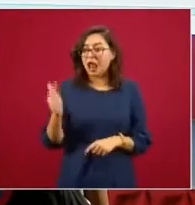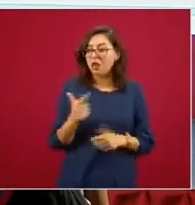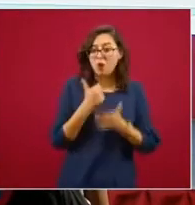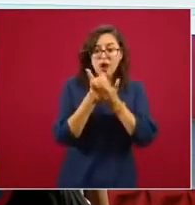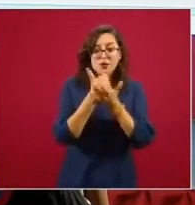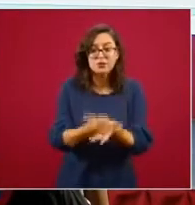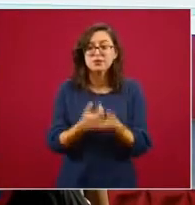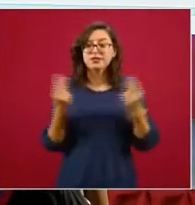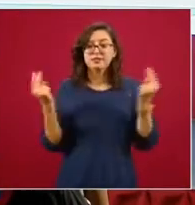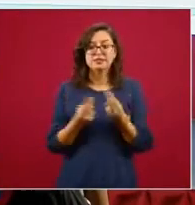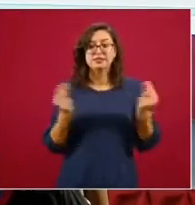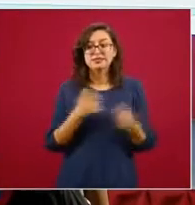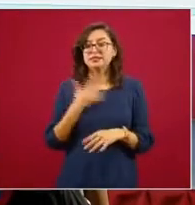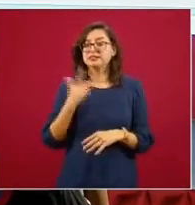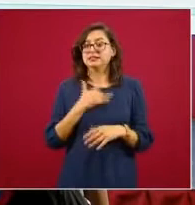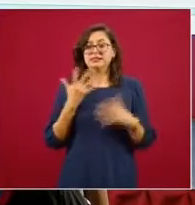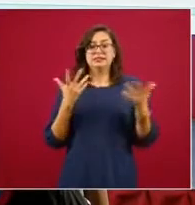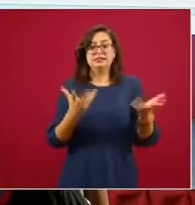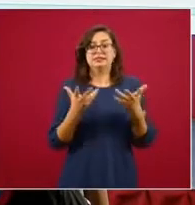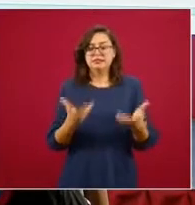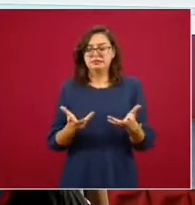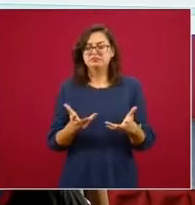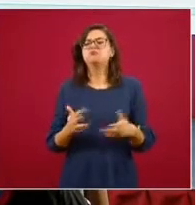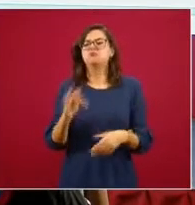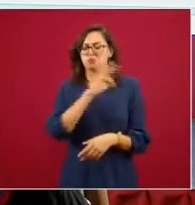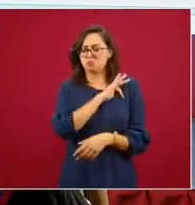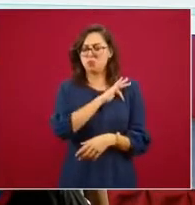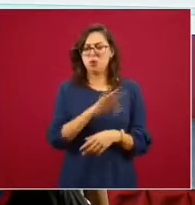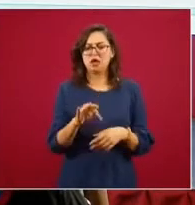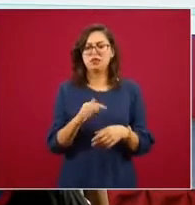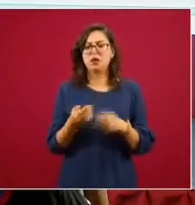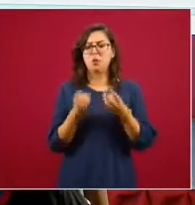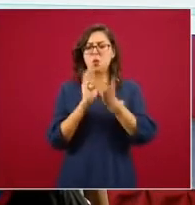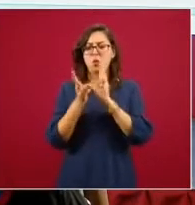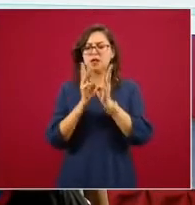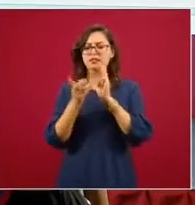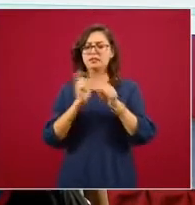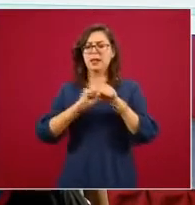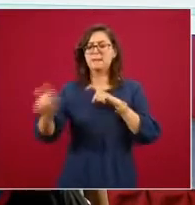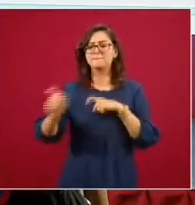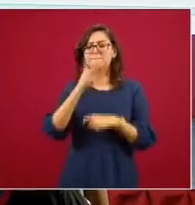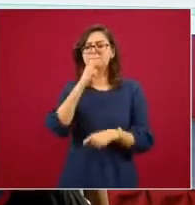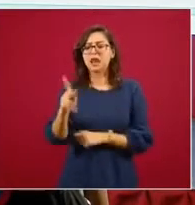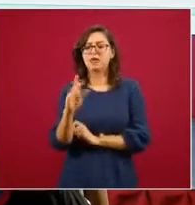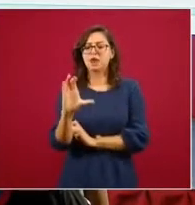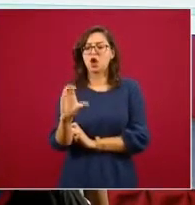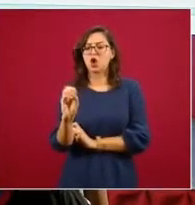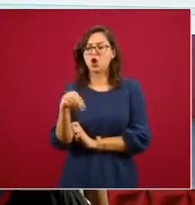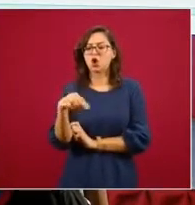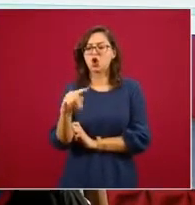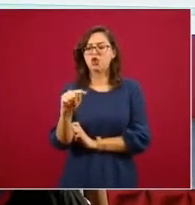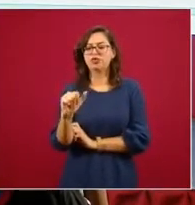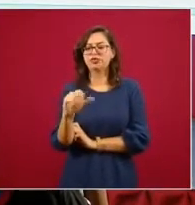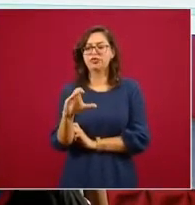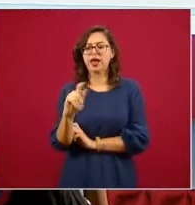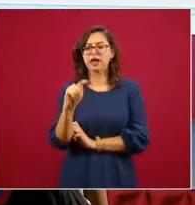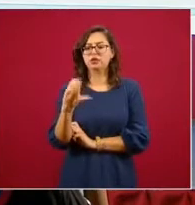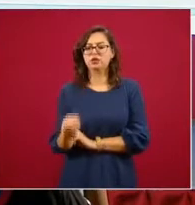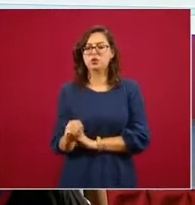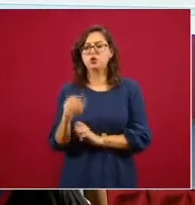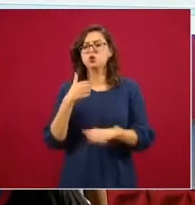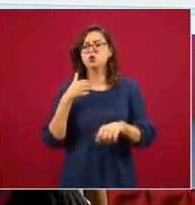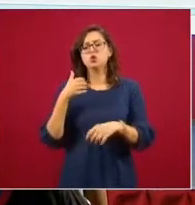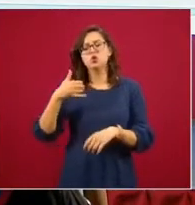ayuda o que ustedes sepan que alguien necesita ayuda, que puedan mandar un WhatsApp con la palabra contacto al